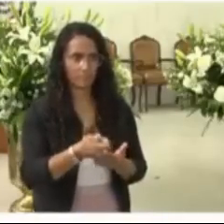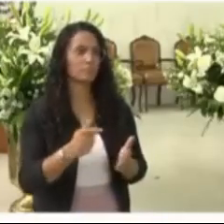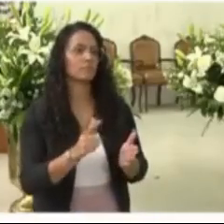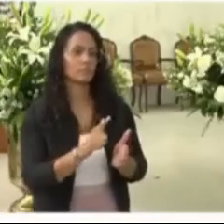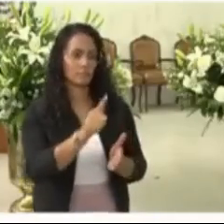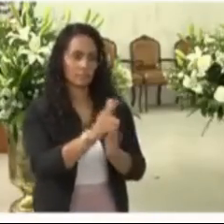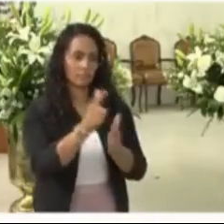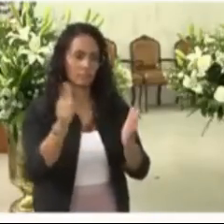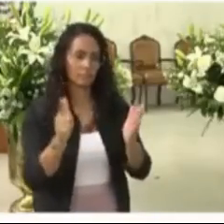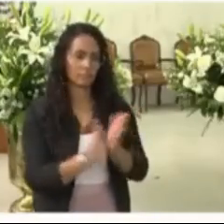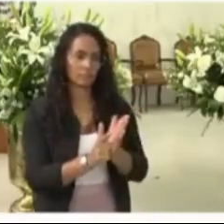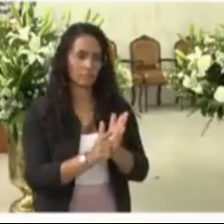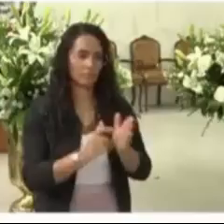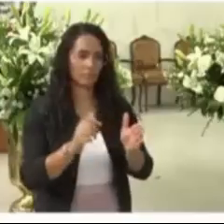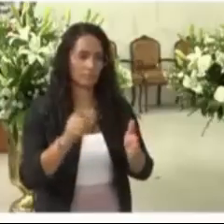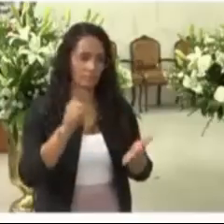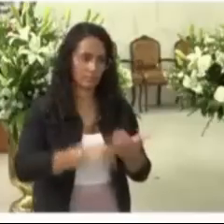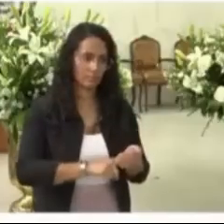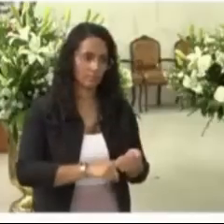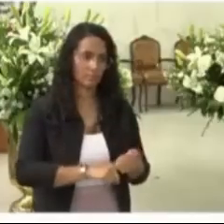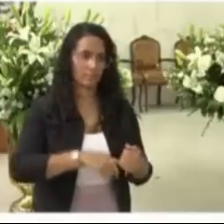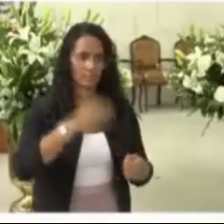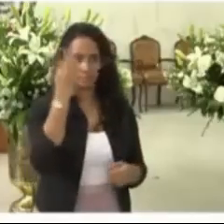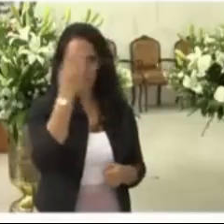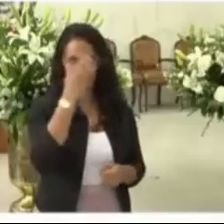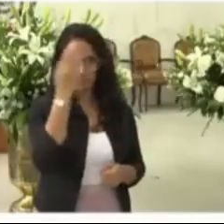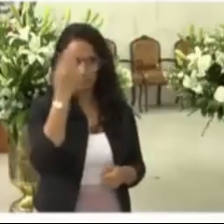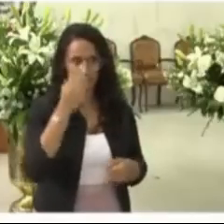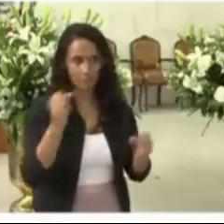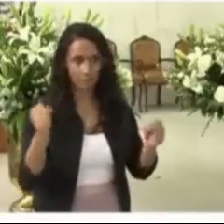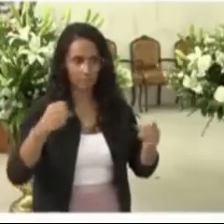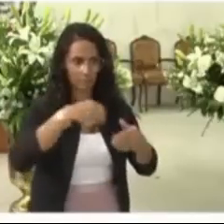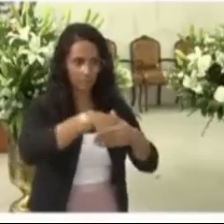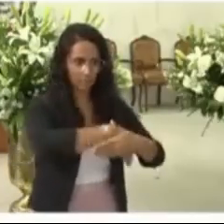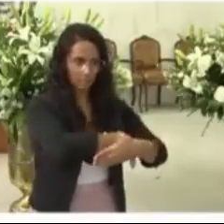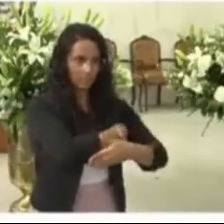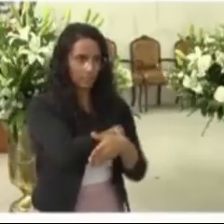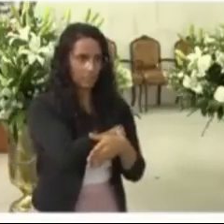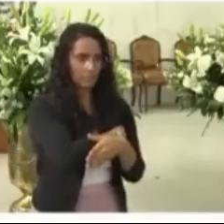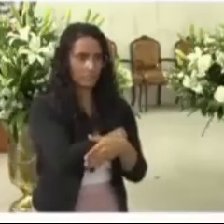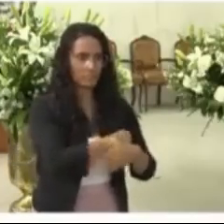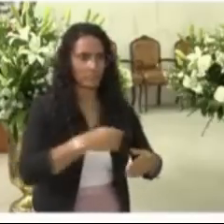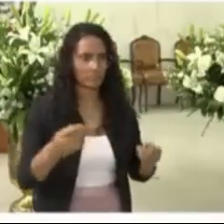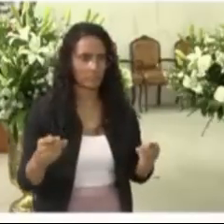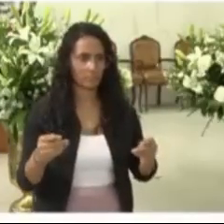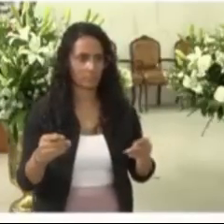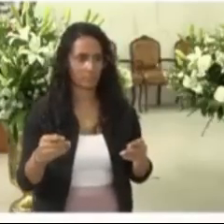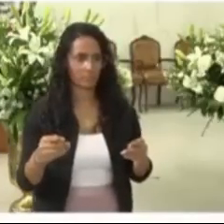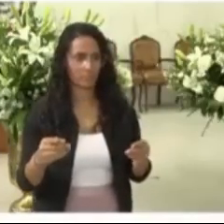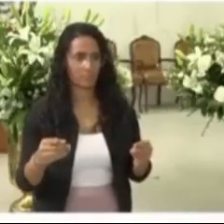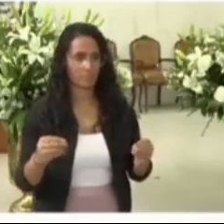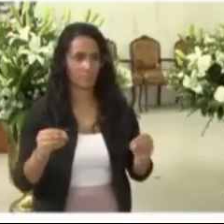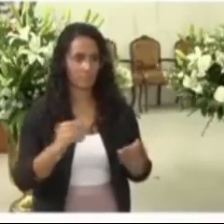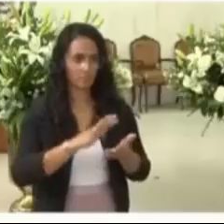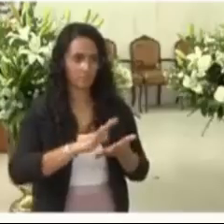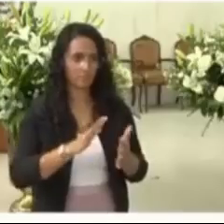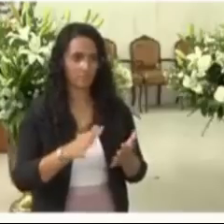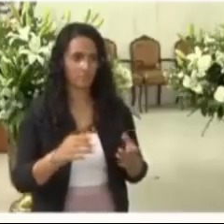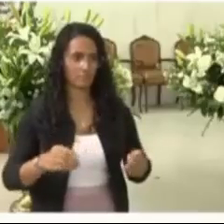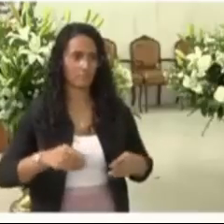Moisés estaba escondida, olvidada, perdida, empolvada.